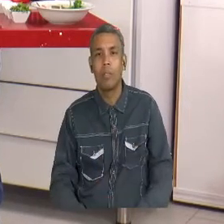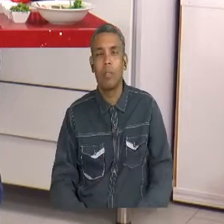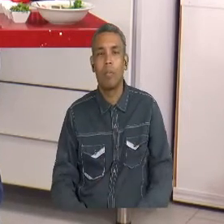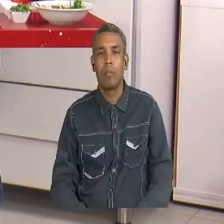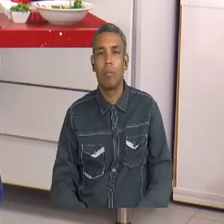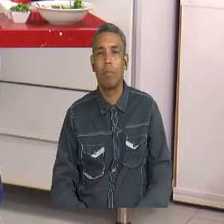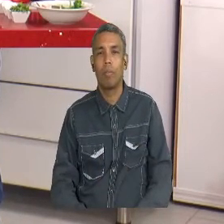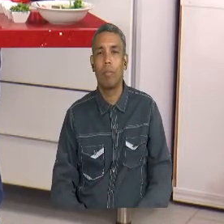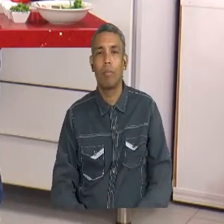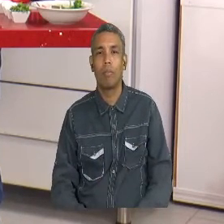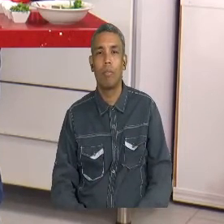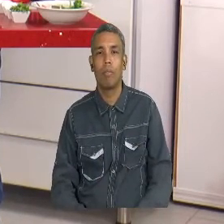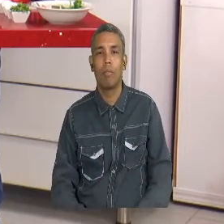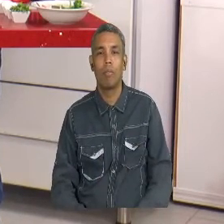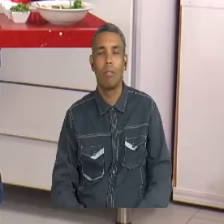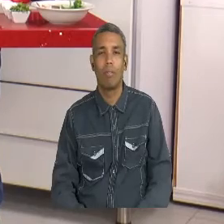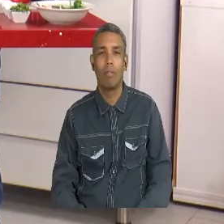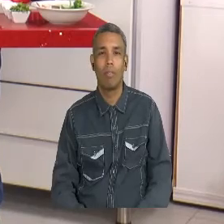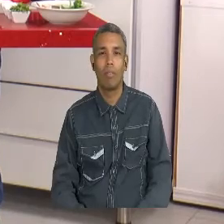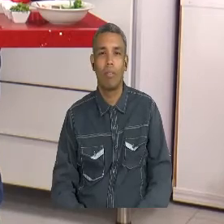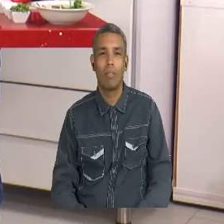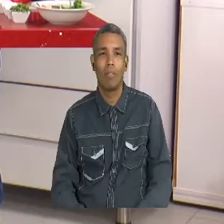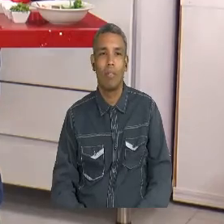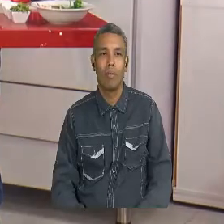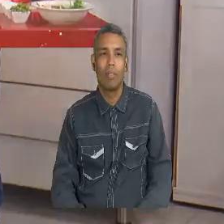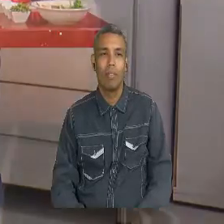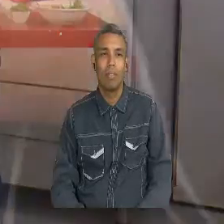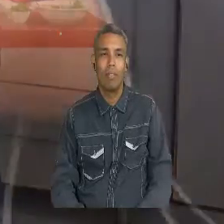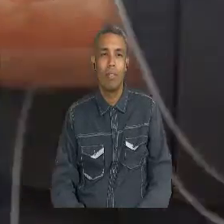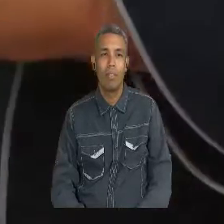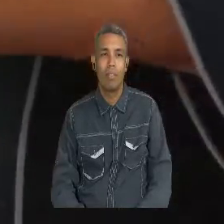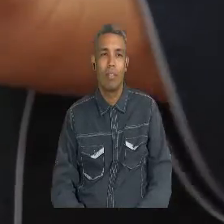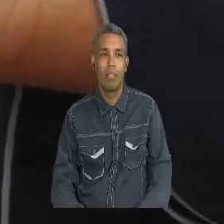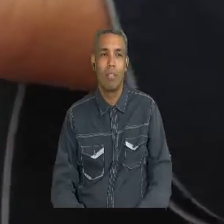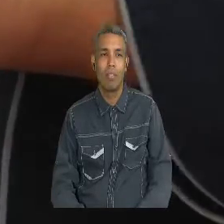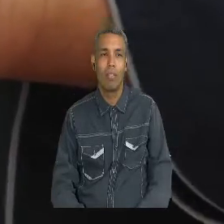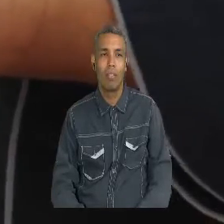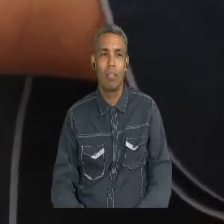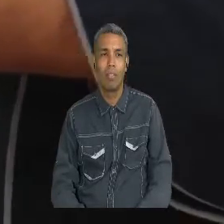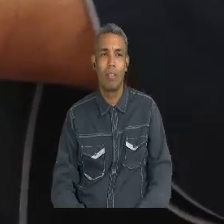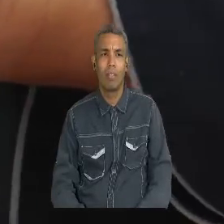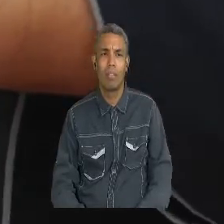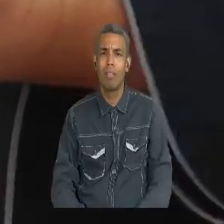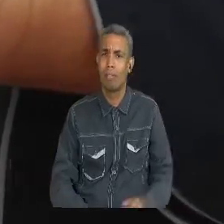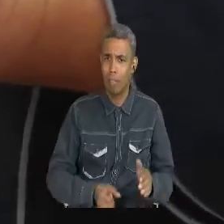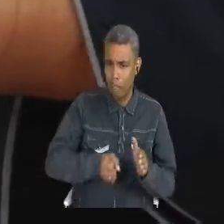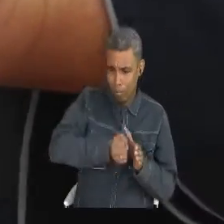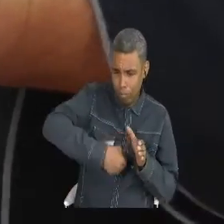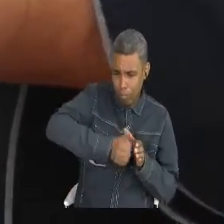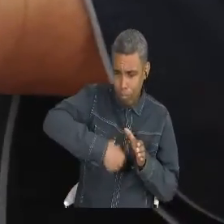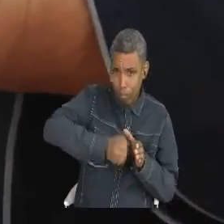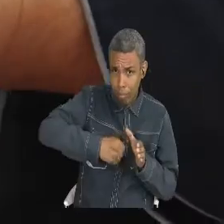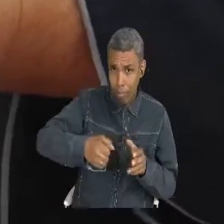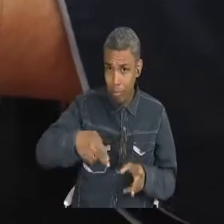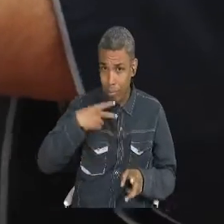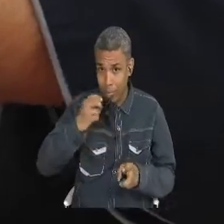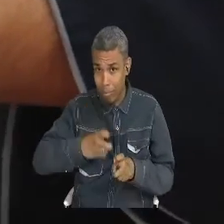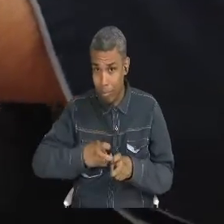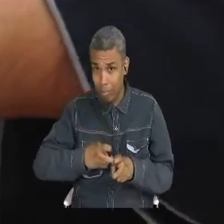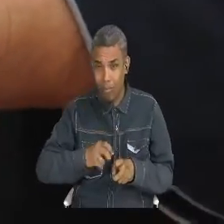idea es que acá aprendan con nosotros las amas de casa recetas prácticas que sepan que no es para complicarse